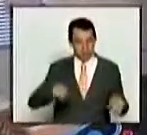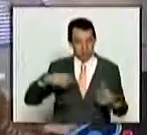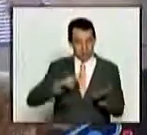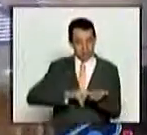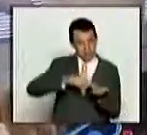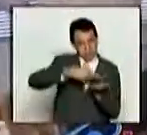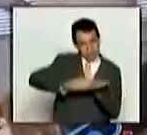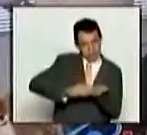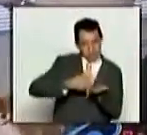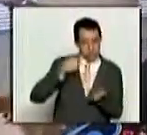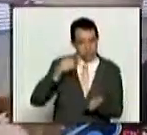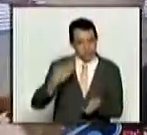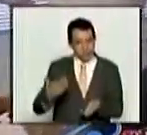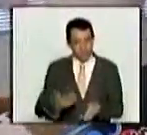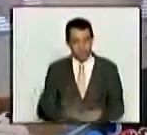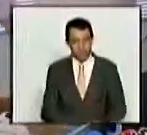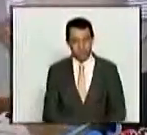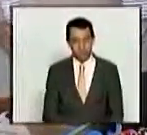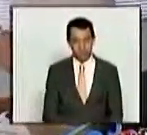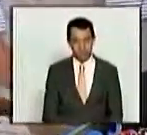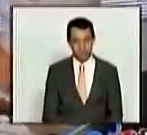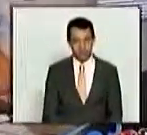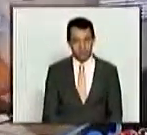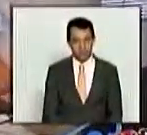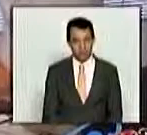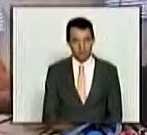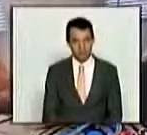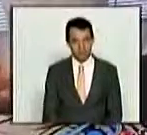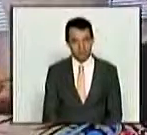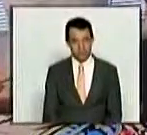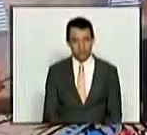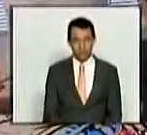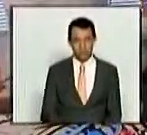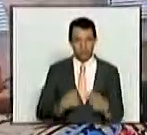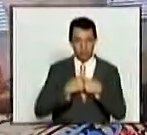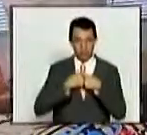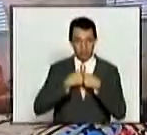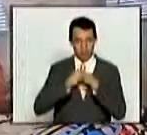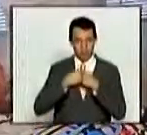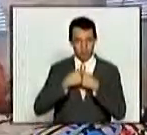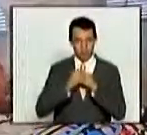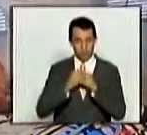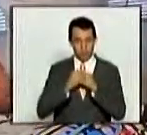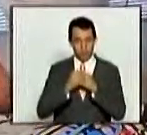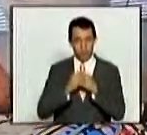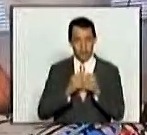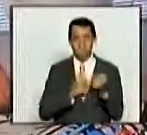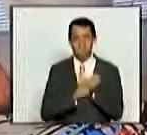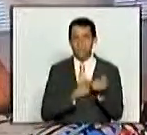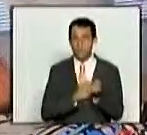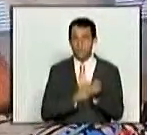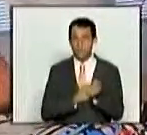girarnos de lado hacia acá. Perfecto. Esta rodilla, este pie lo vamos a apoyar acá en esta rodilla.